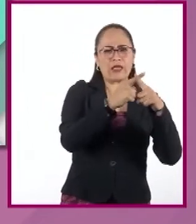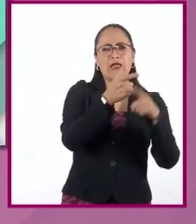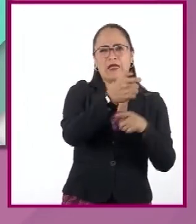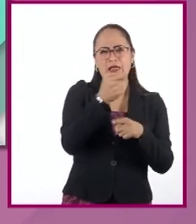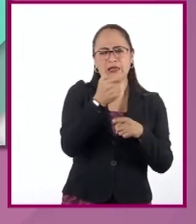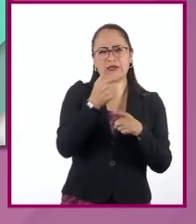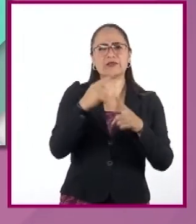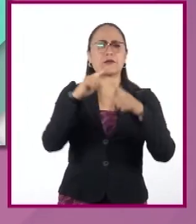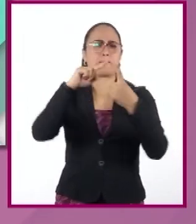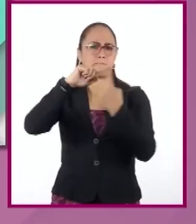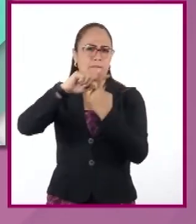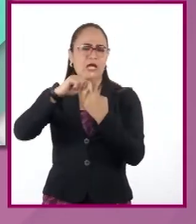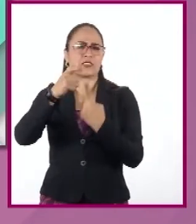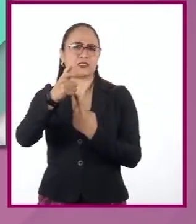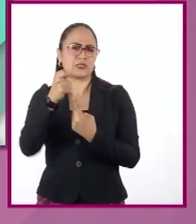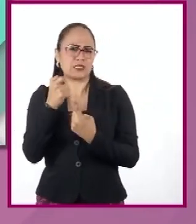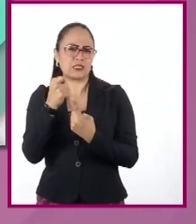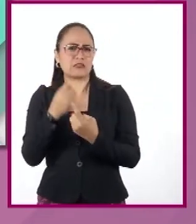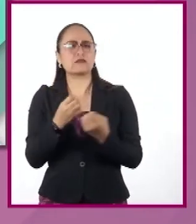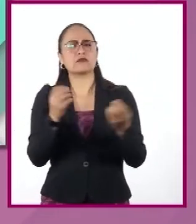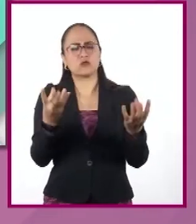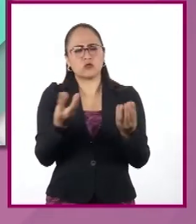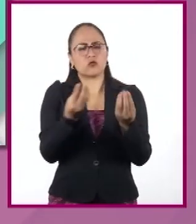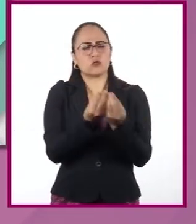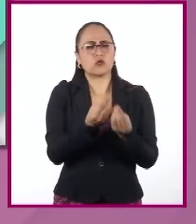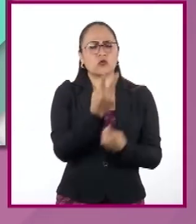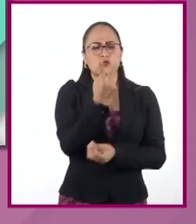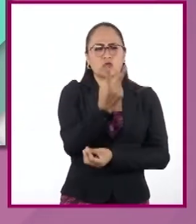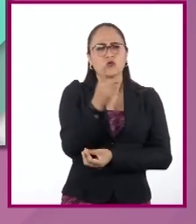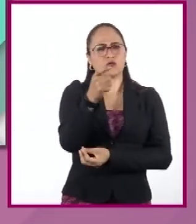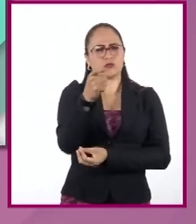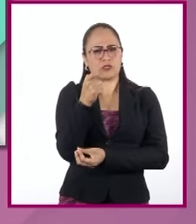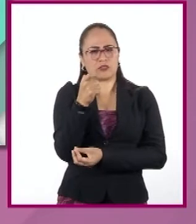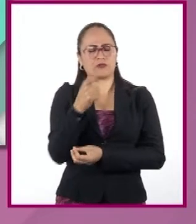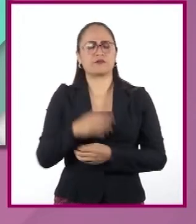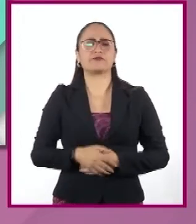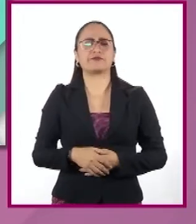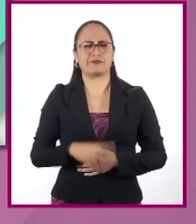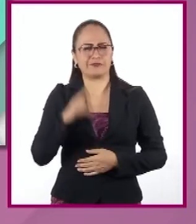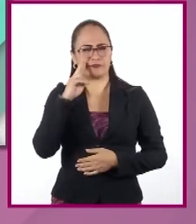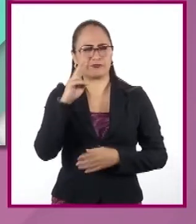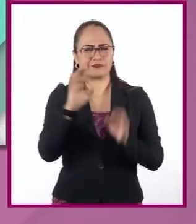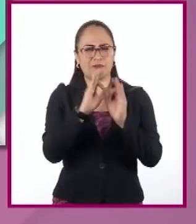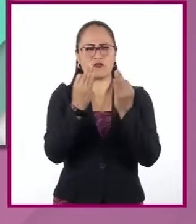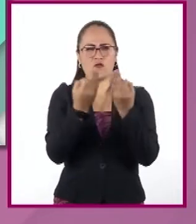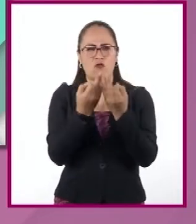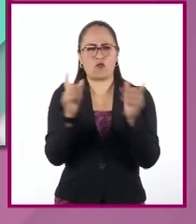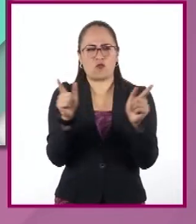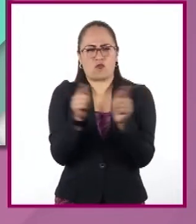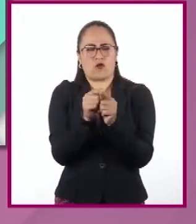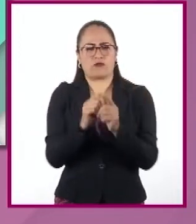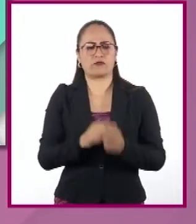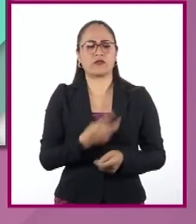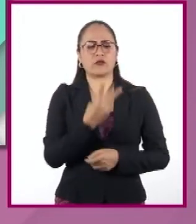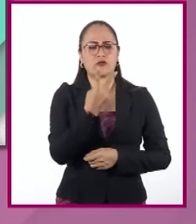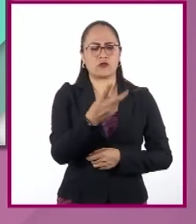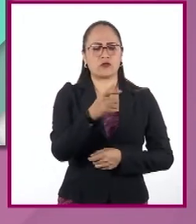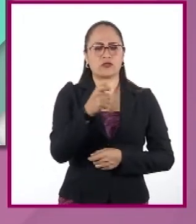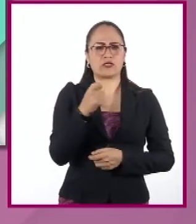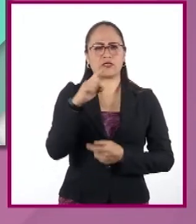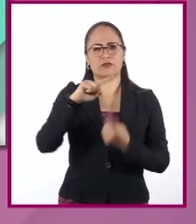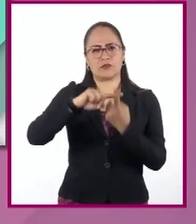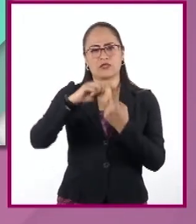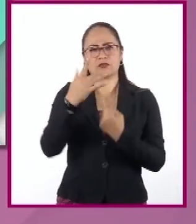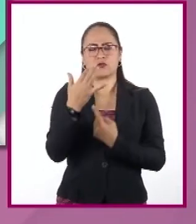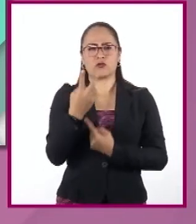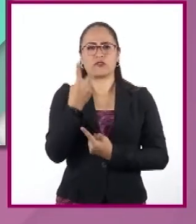a 2X, por lo que la ecuación reducida queda de la siguiente manera: 2X más